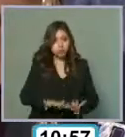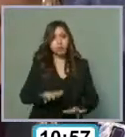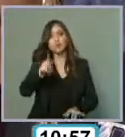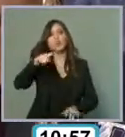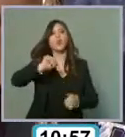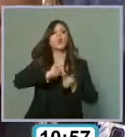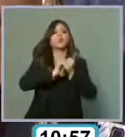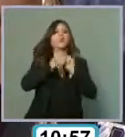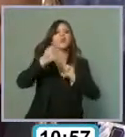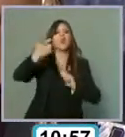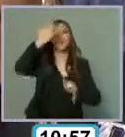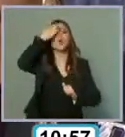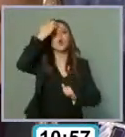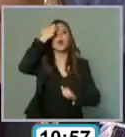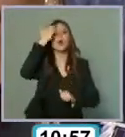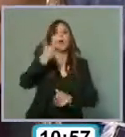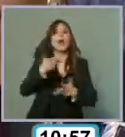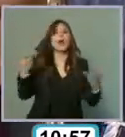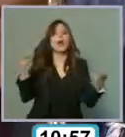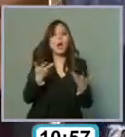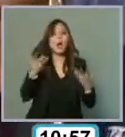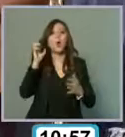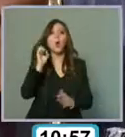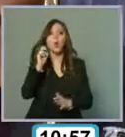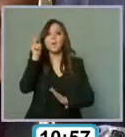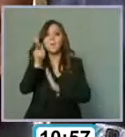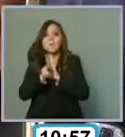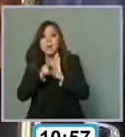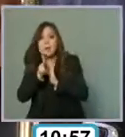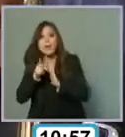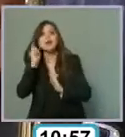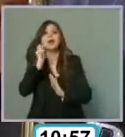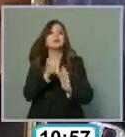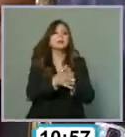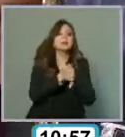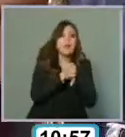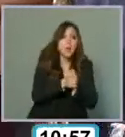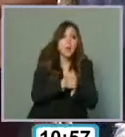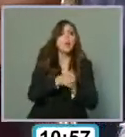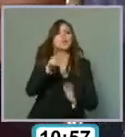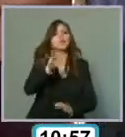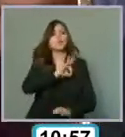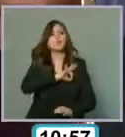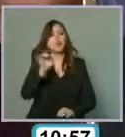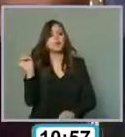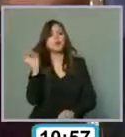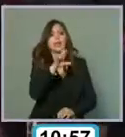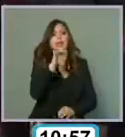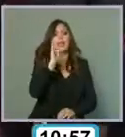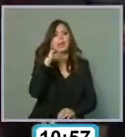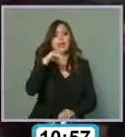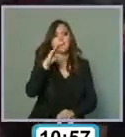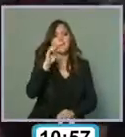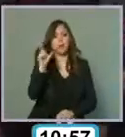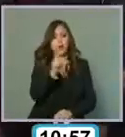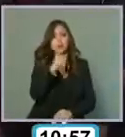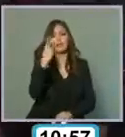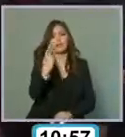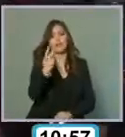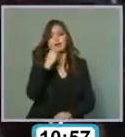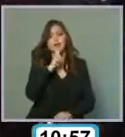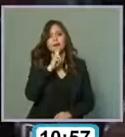de eventos por ahí. Y si quieren un videito de saludos, mañanitas, etcétera, con toda la confianza, mándenos inbox y ahí les respondemos. Muy bien, el aplauso para